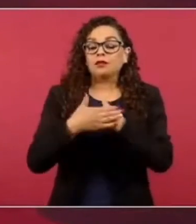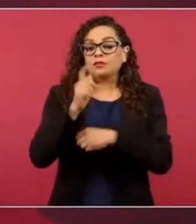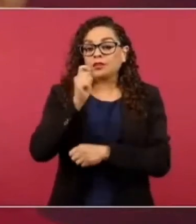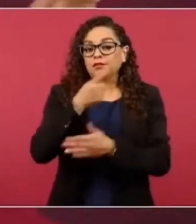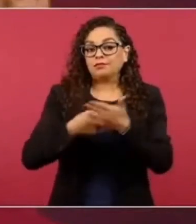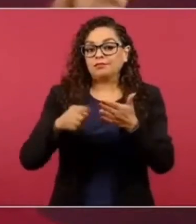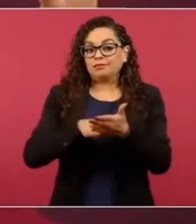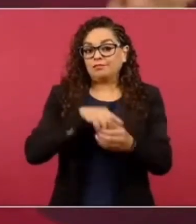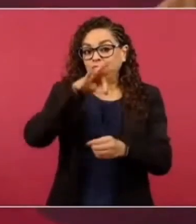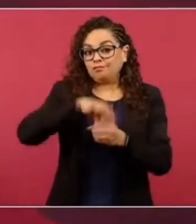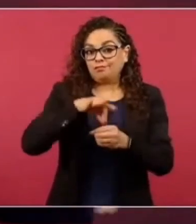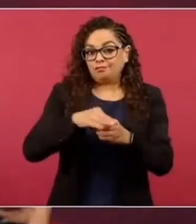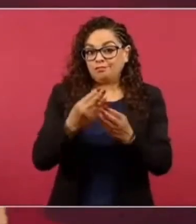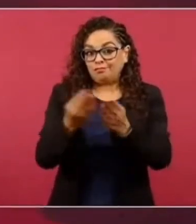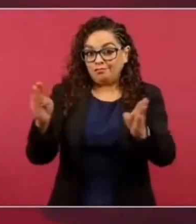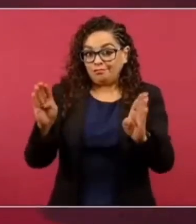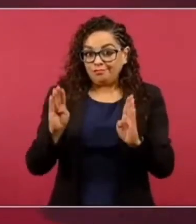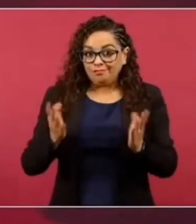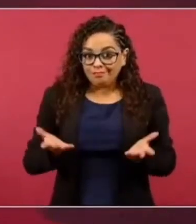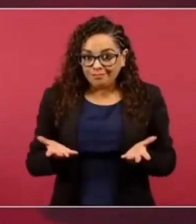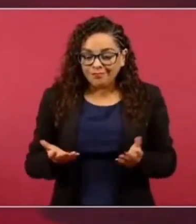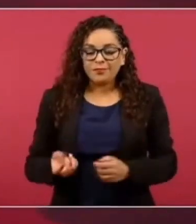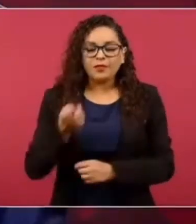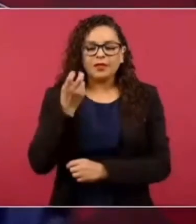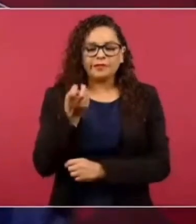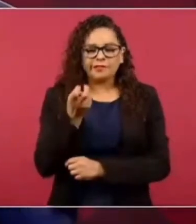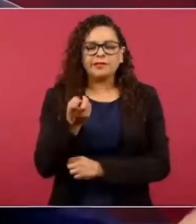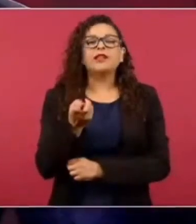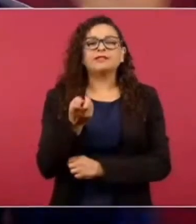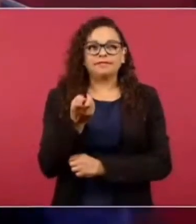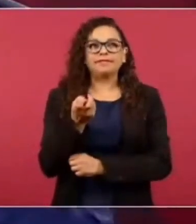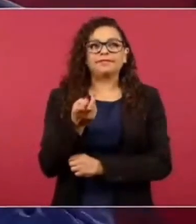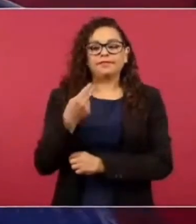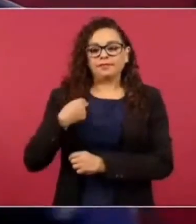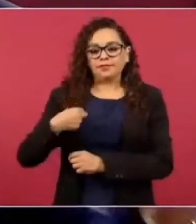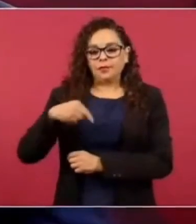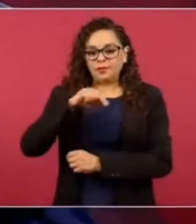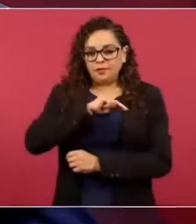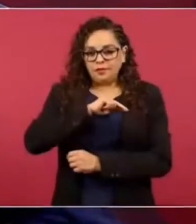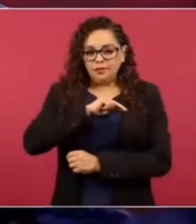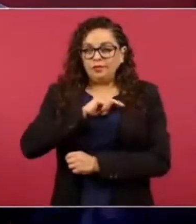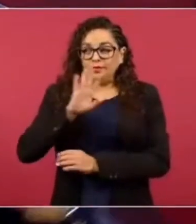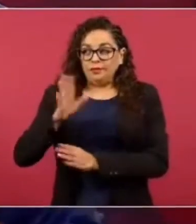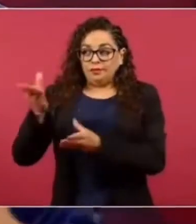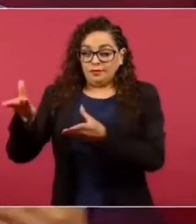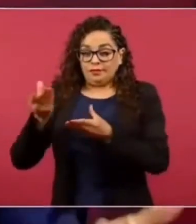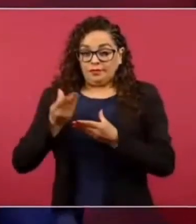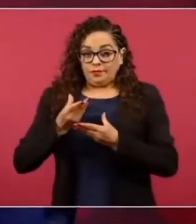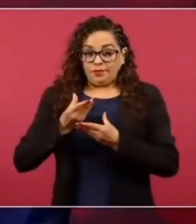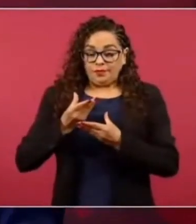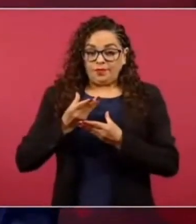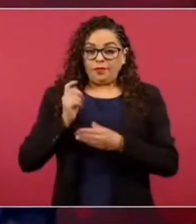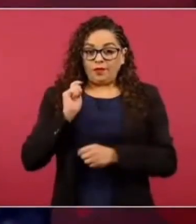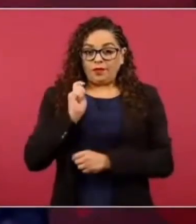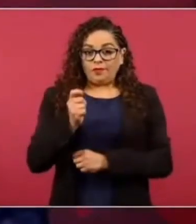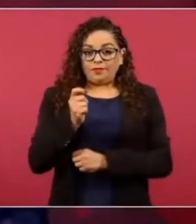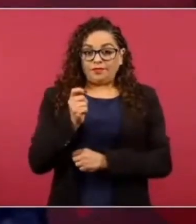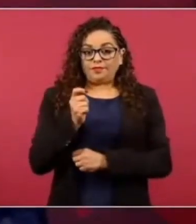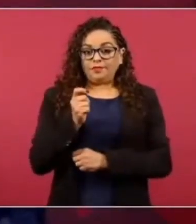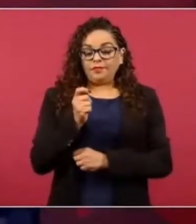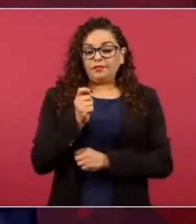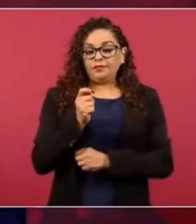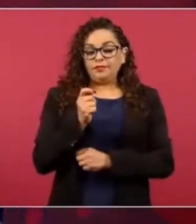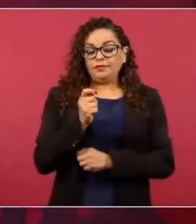Entonces ya en su momento ya dijimos, ya que teníamos todo el expediente, se hicieron